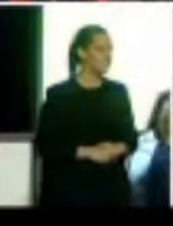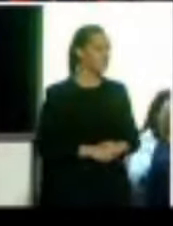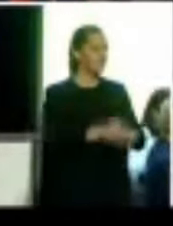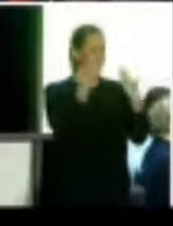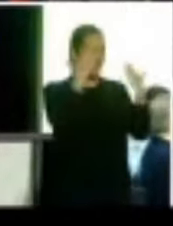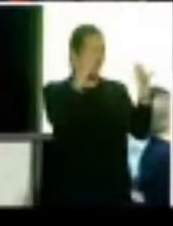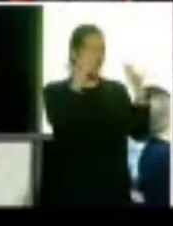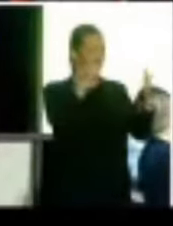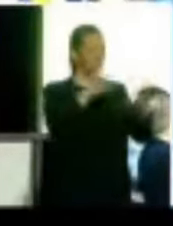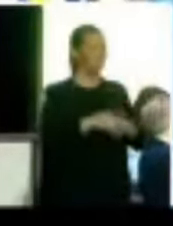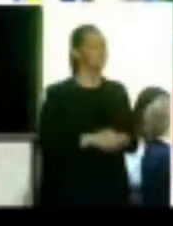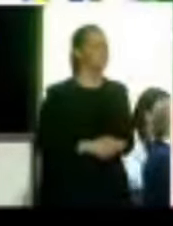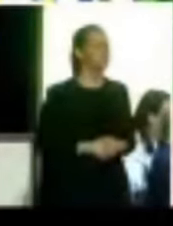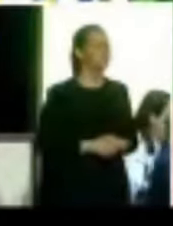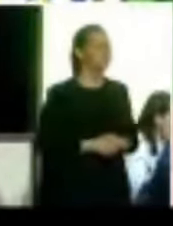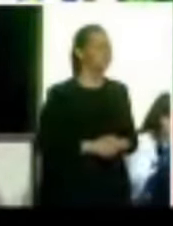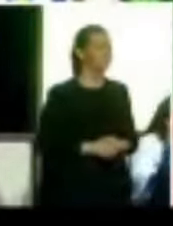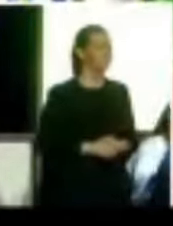Enhorabuena.